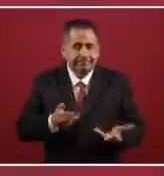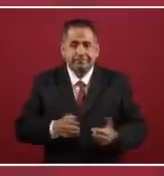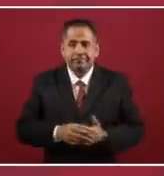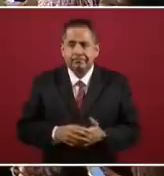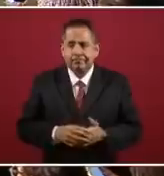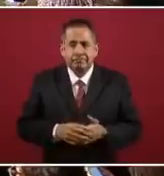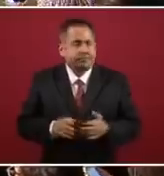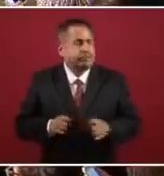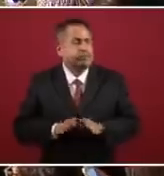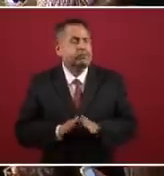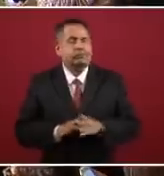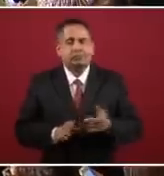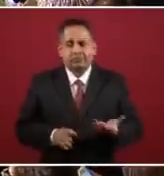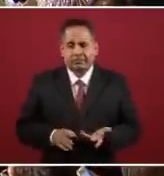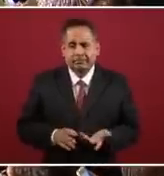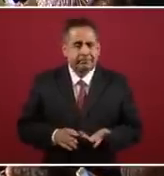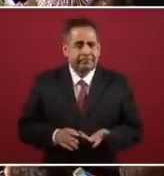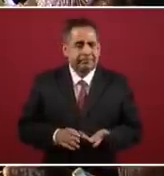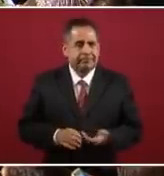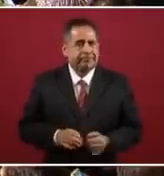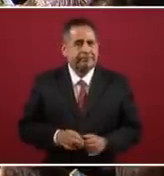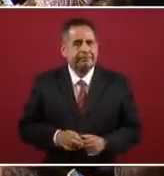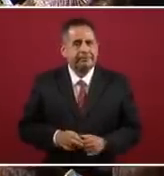¿quién puede